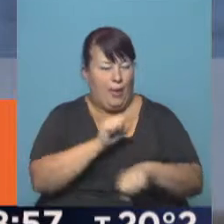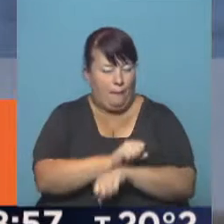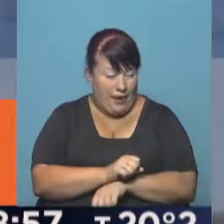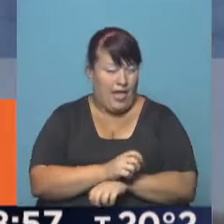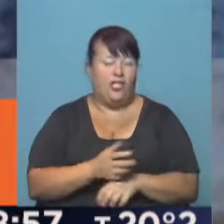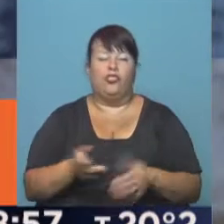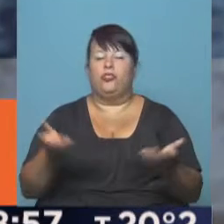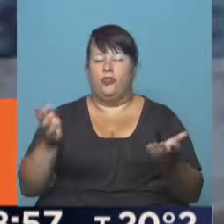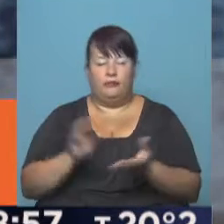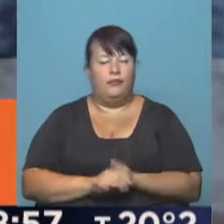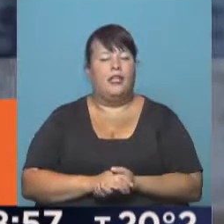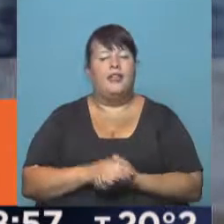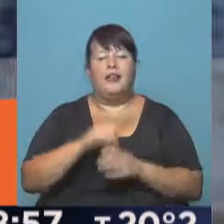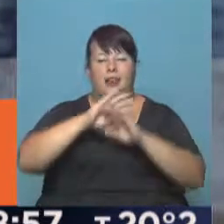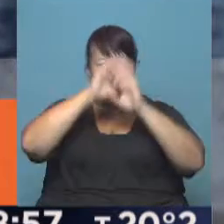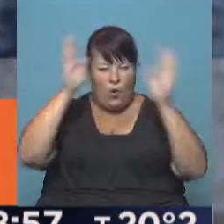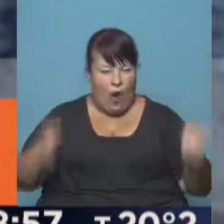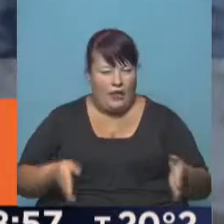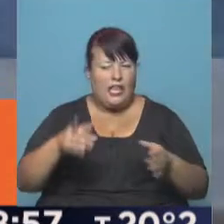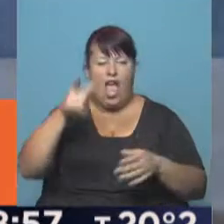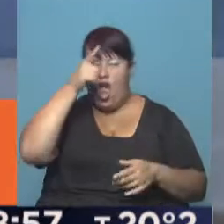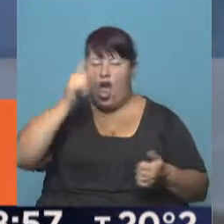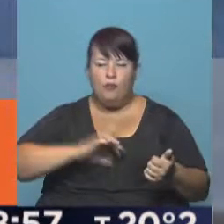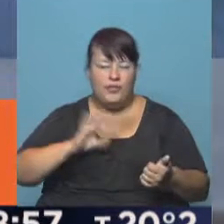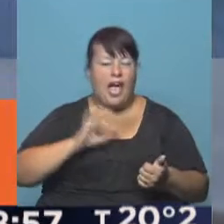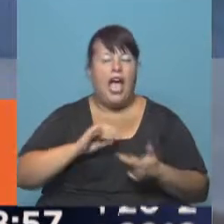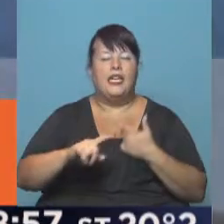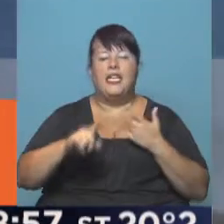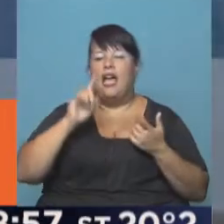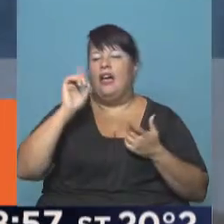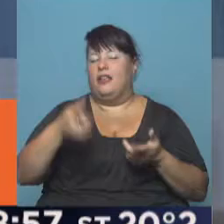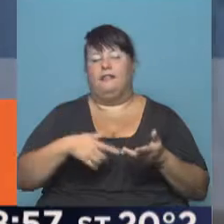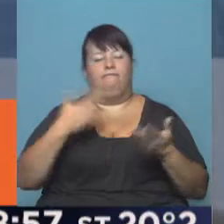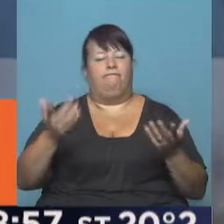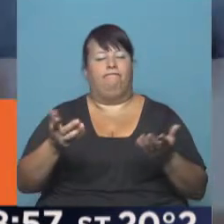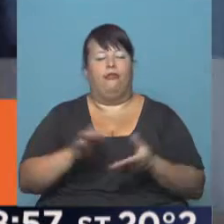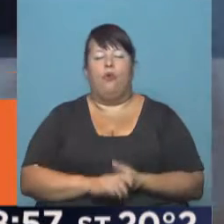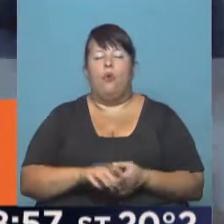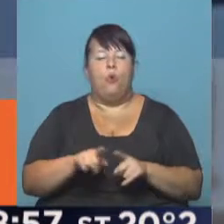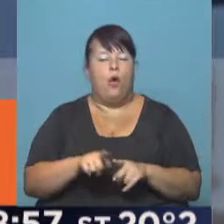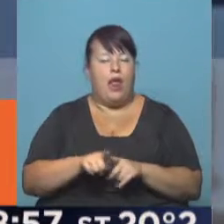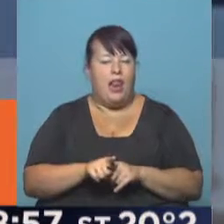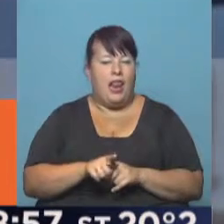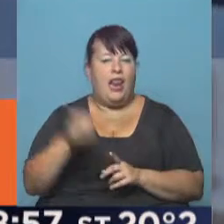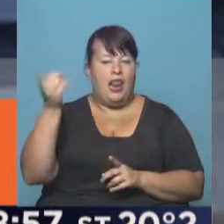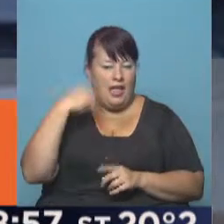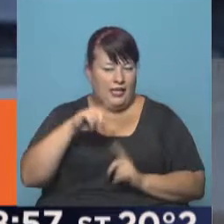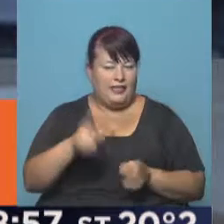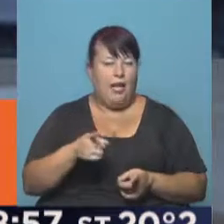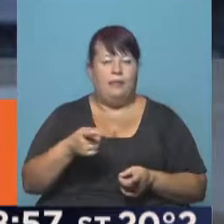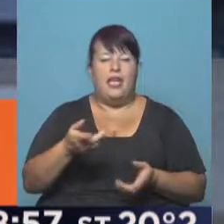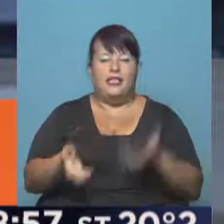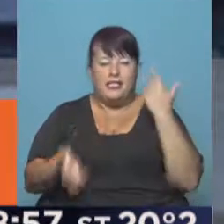eran cuarteles, comisarías, también haber hecho participado de exhumación